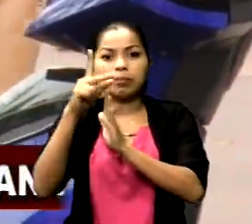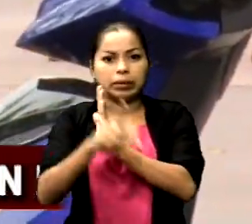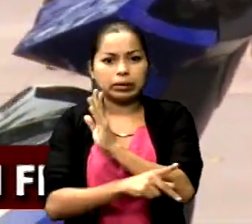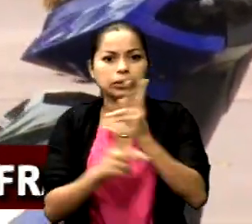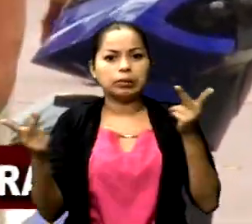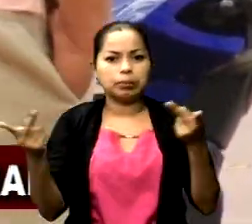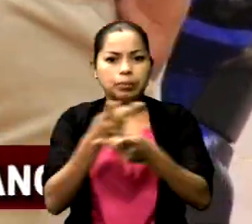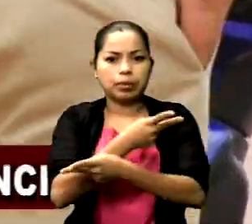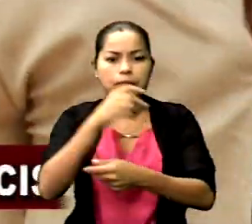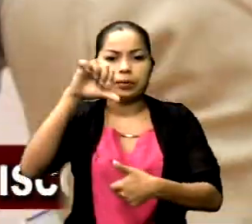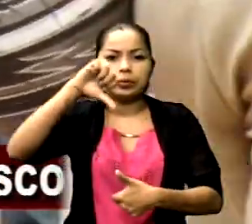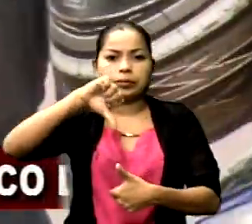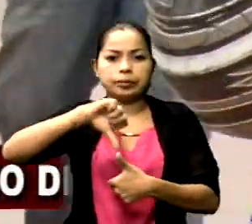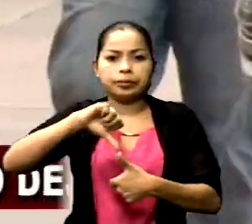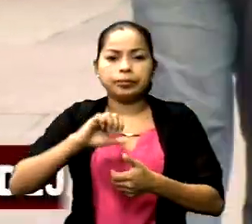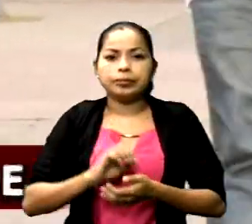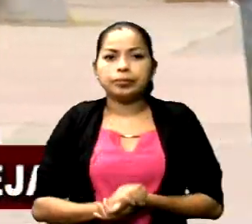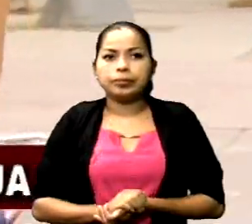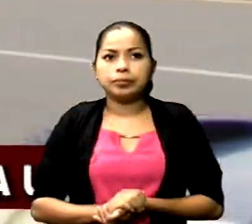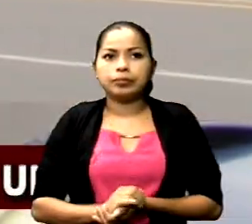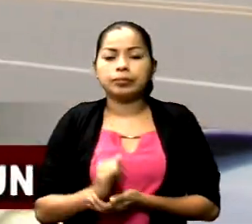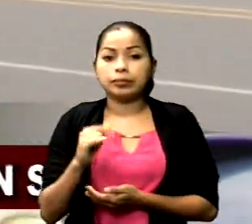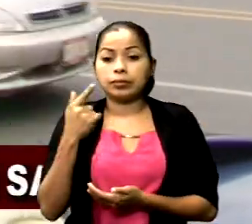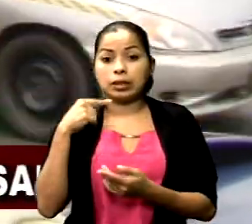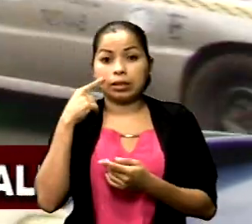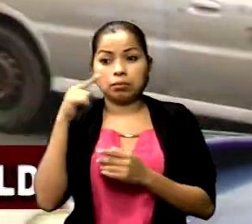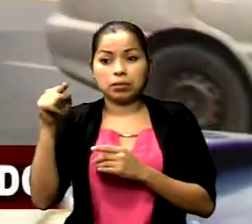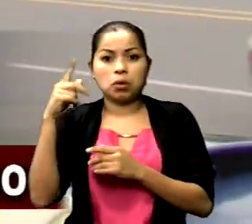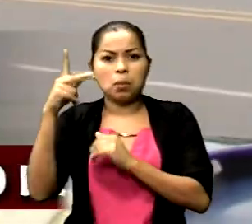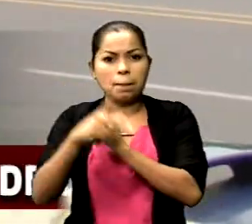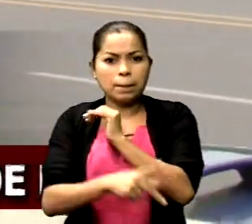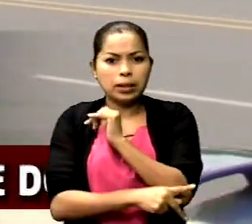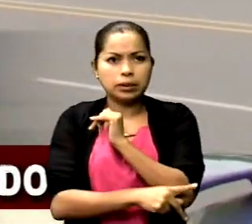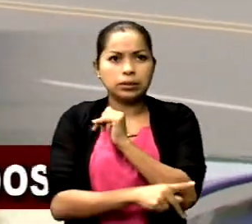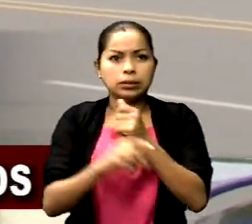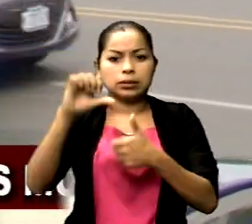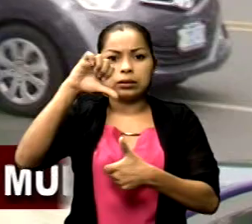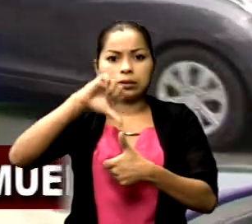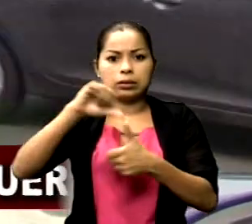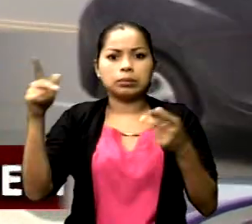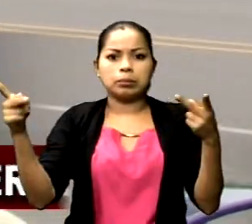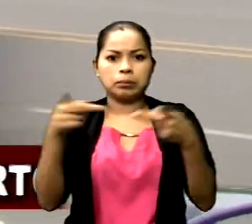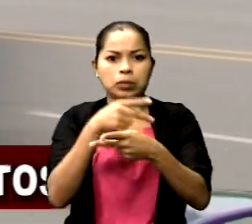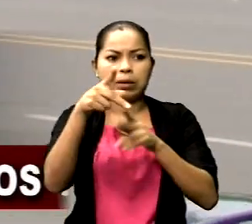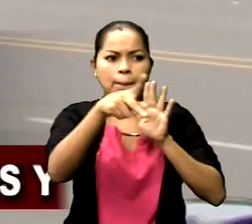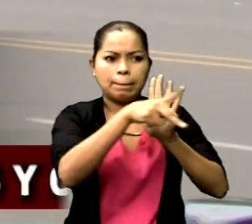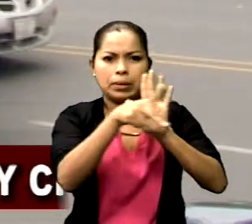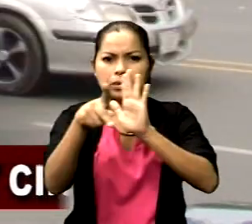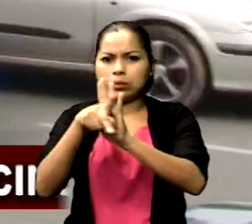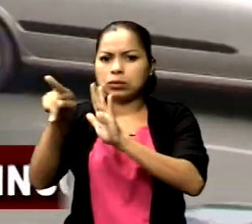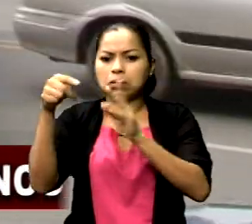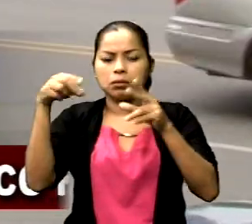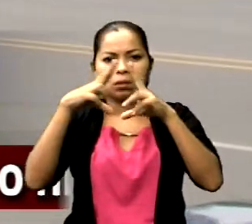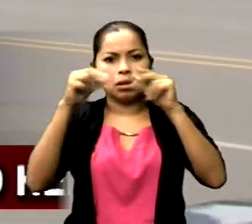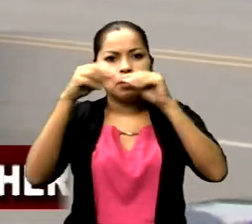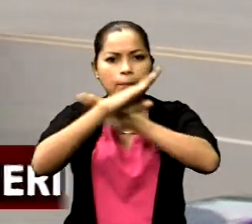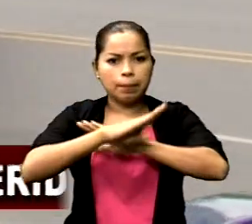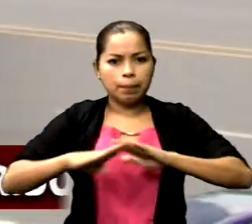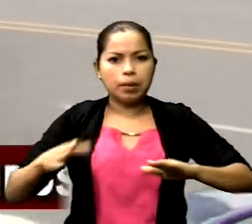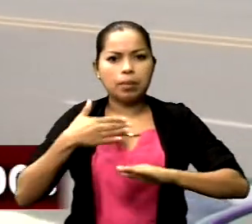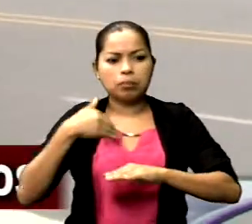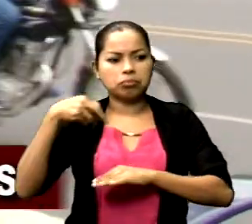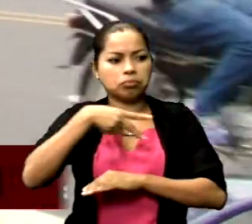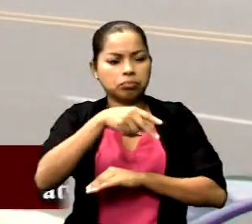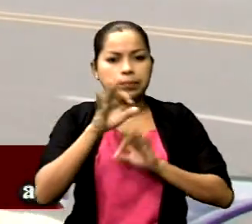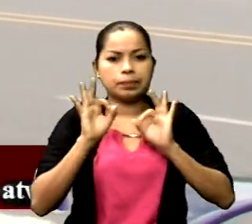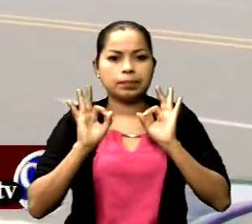países centroamericanos. Si usted los compara con el resto de los países de Centroamérica, es una realidad que es uno de los países más